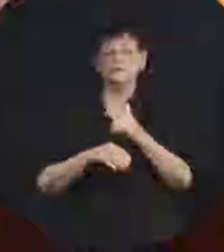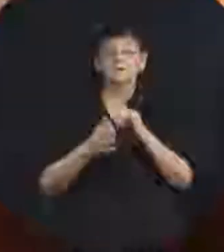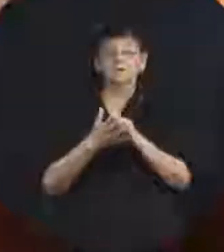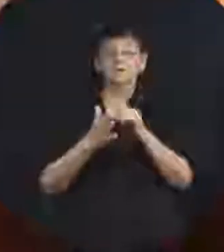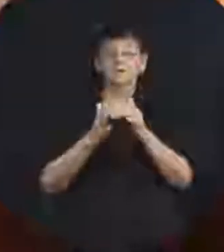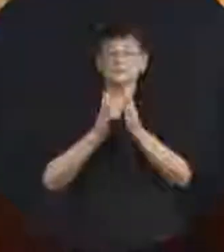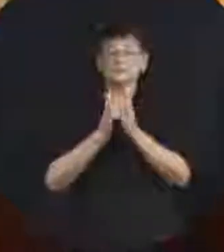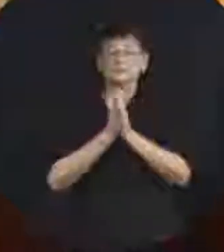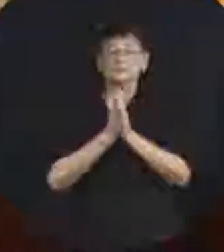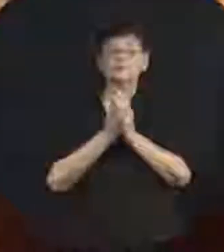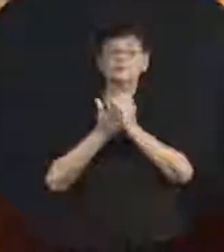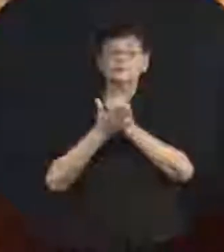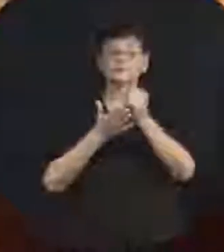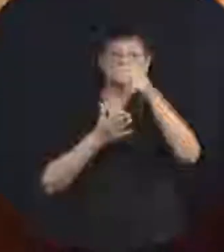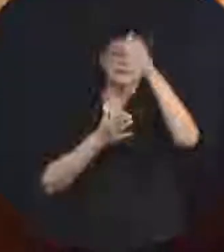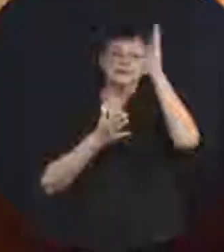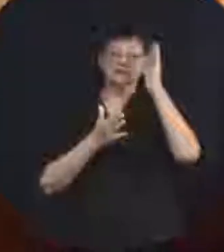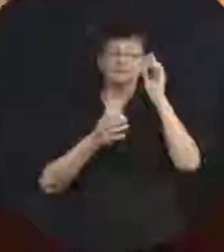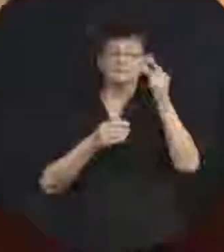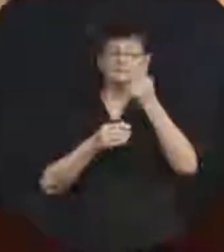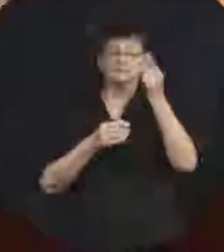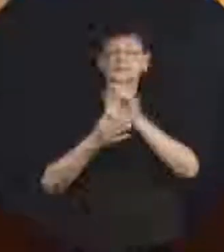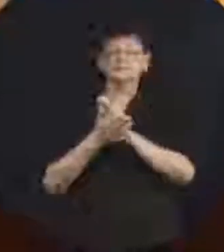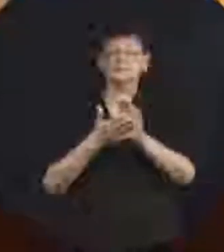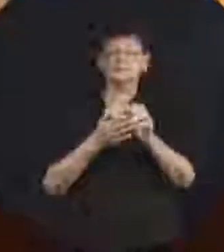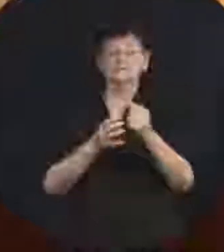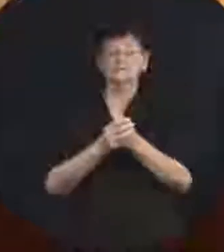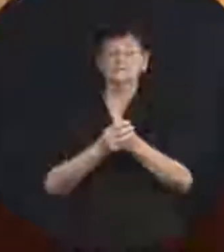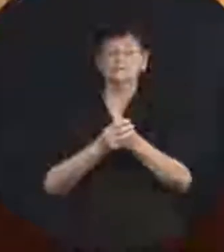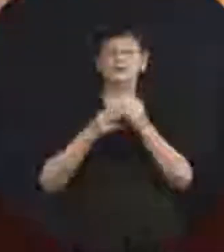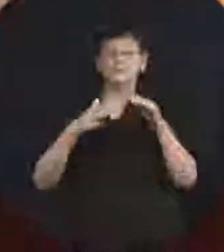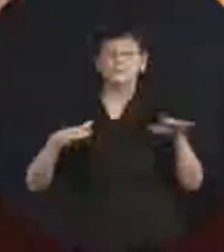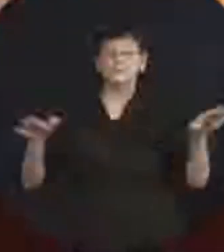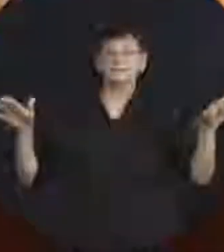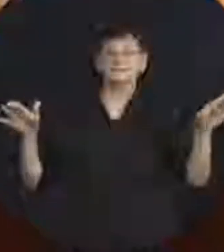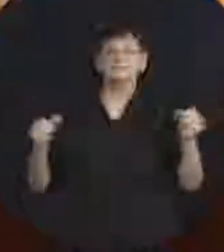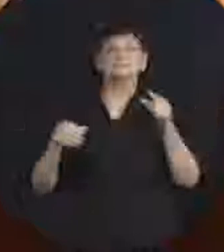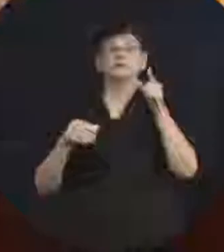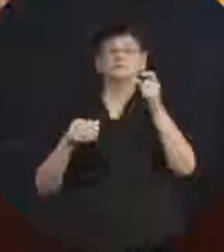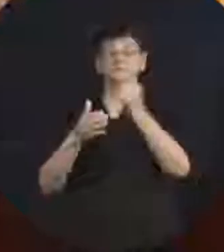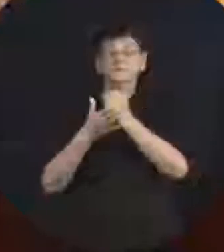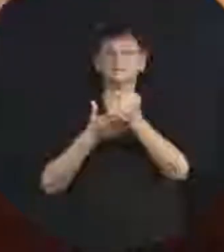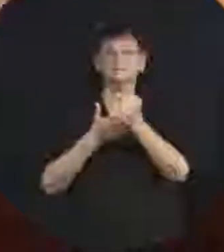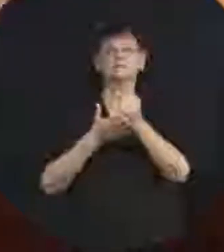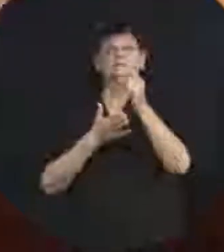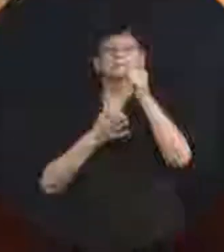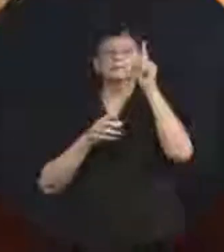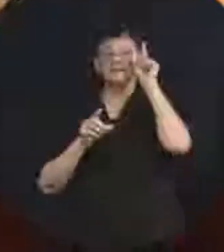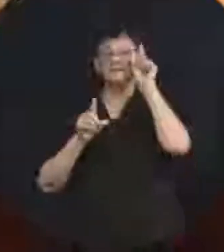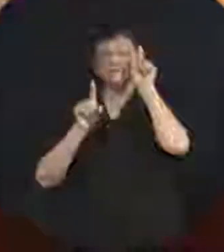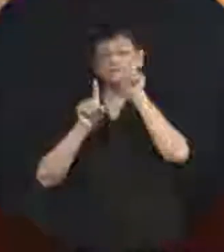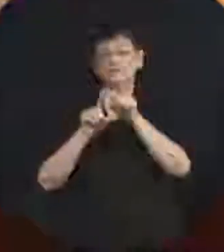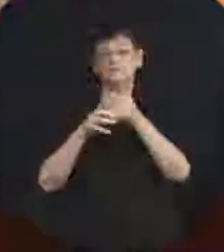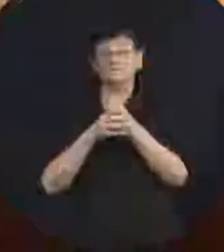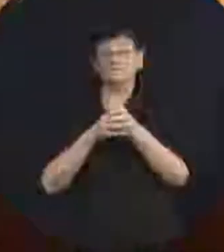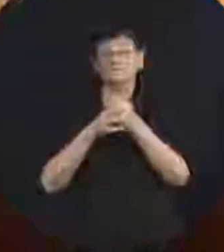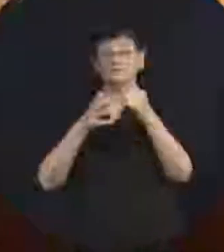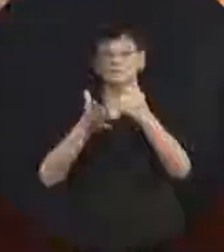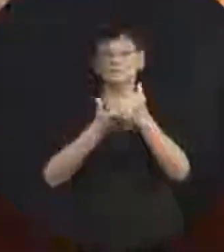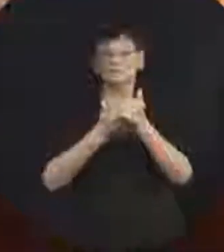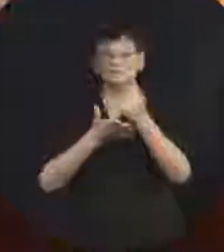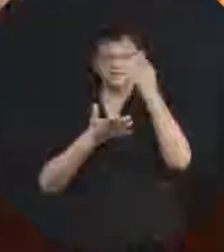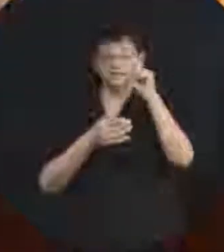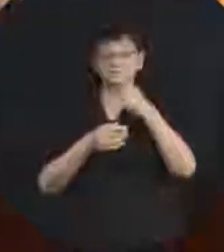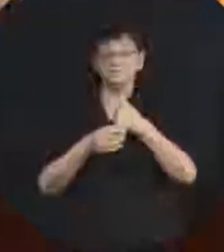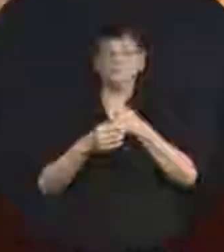Por mi gran culpa. Por eso ruego a Santa María, siempre Virgen, a los ángeles y a los santos, y a ustedes, hermanos,